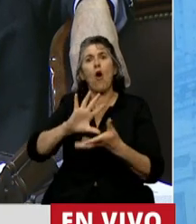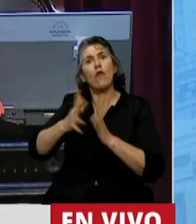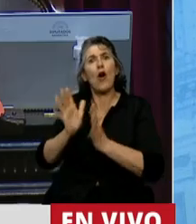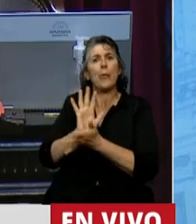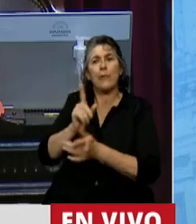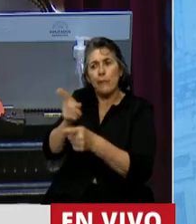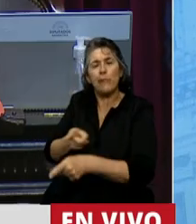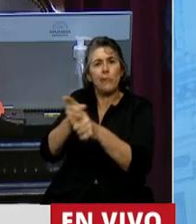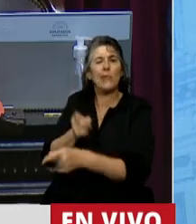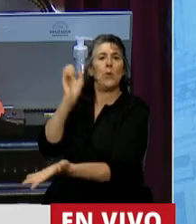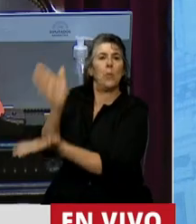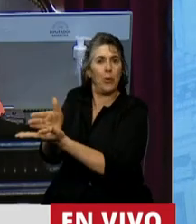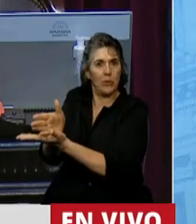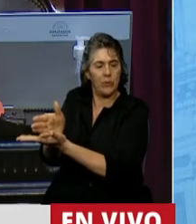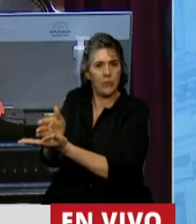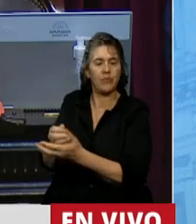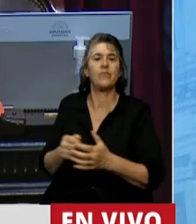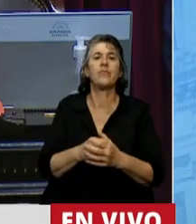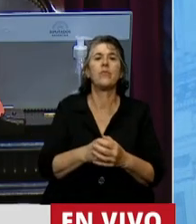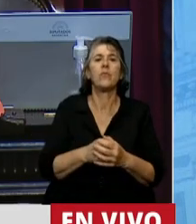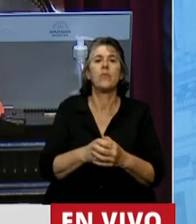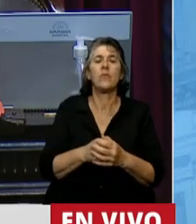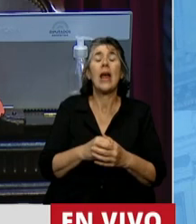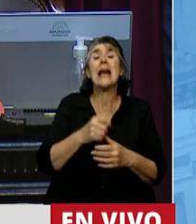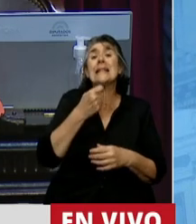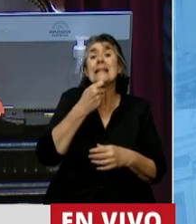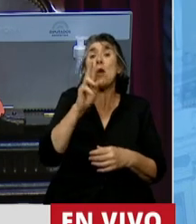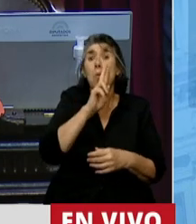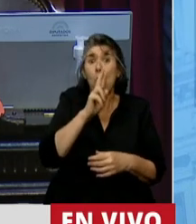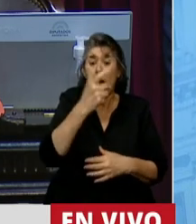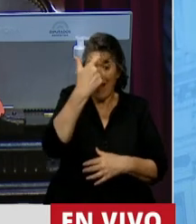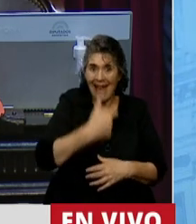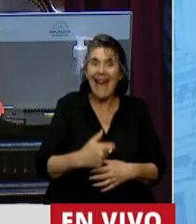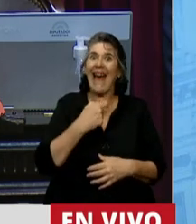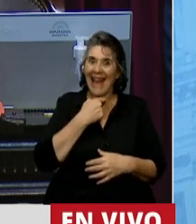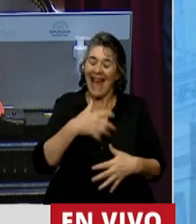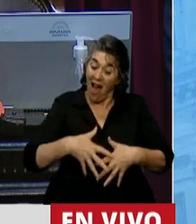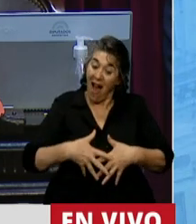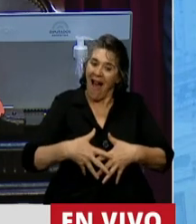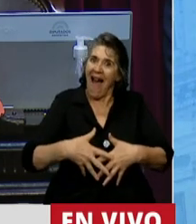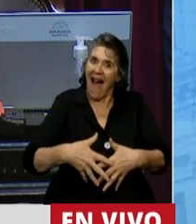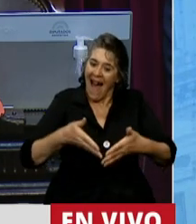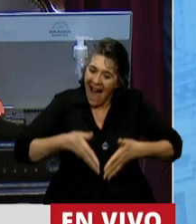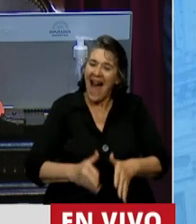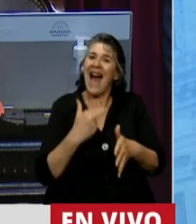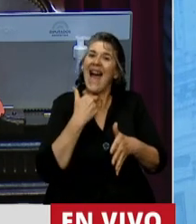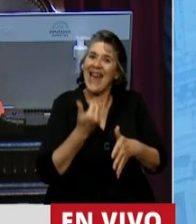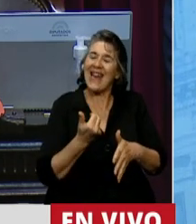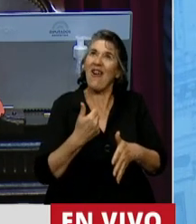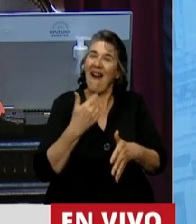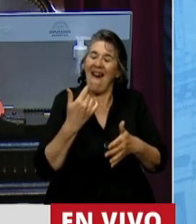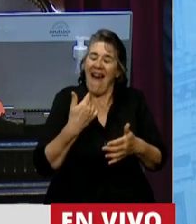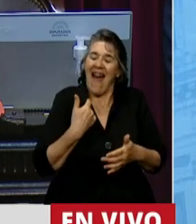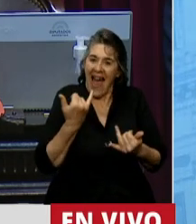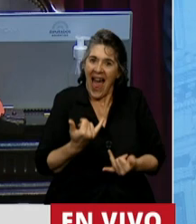criminalmente. Y la mujer que esté transitando una maternidad deseada, buscada, elegida, podrá